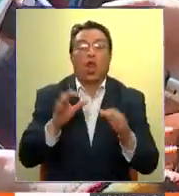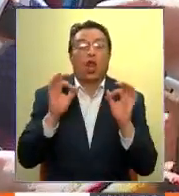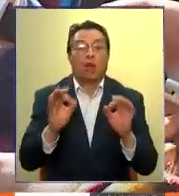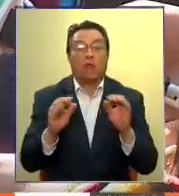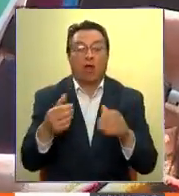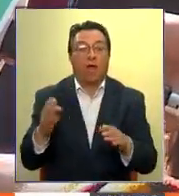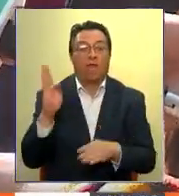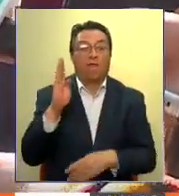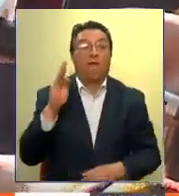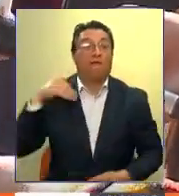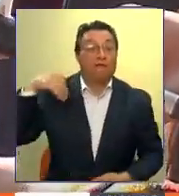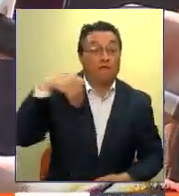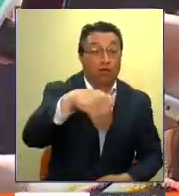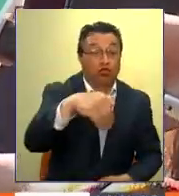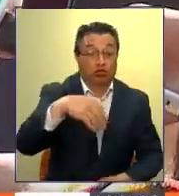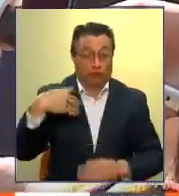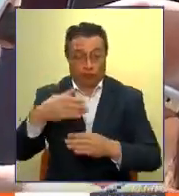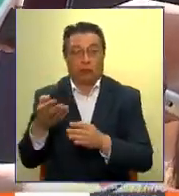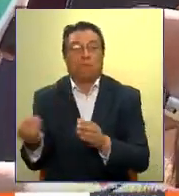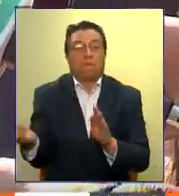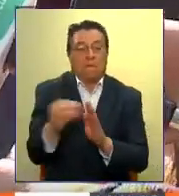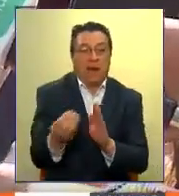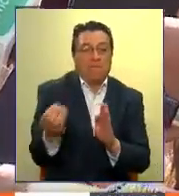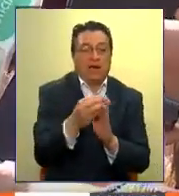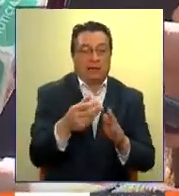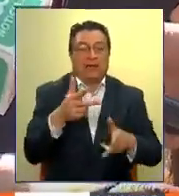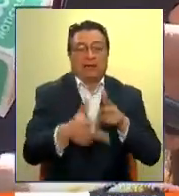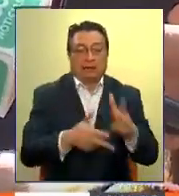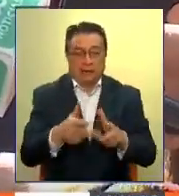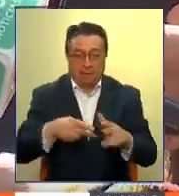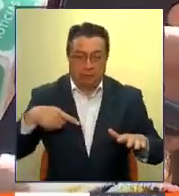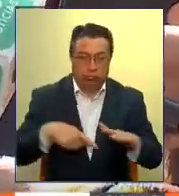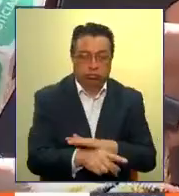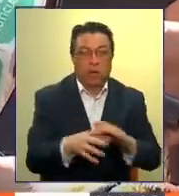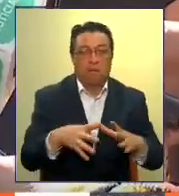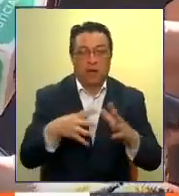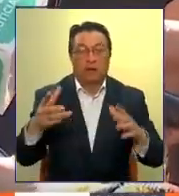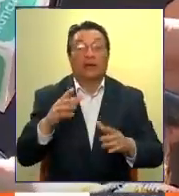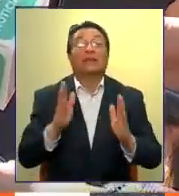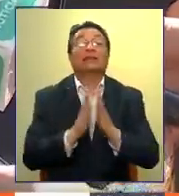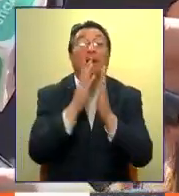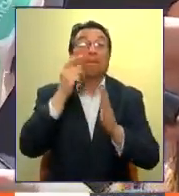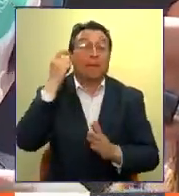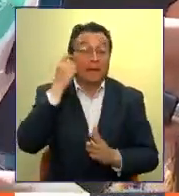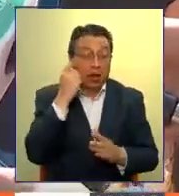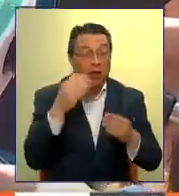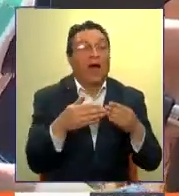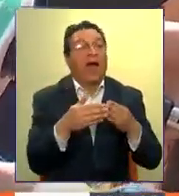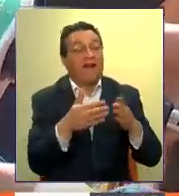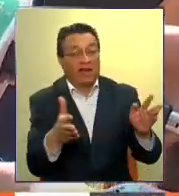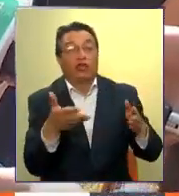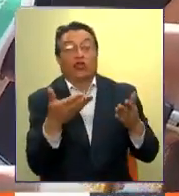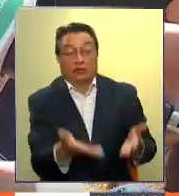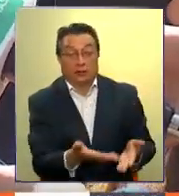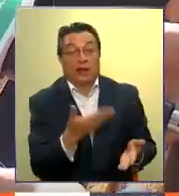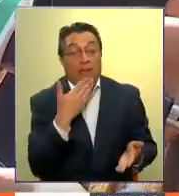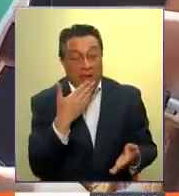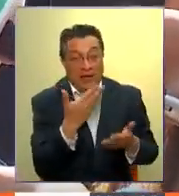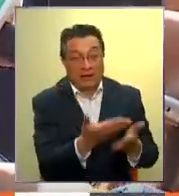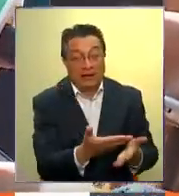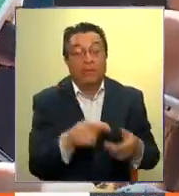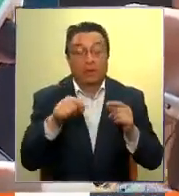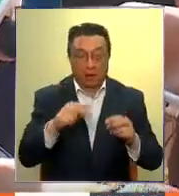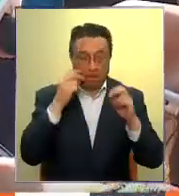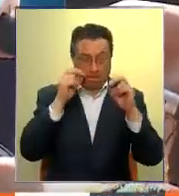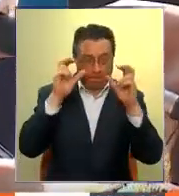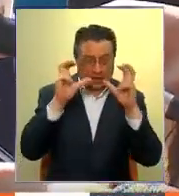buses donde es necesario ponerlos como digo con refuerzos de trenes cuando se abrió san bernardo siempre hemos estado pendientes de eso y ahora la